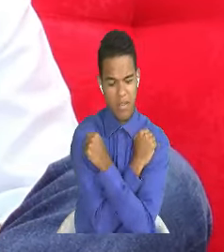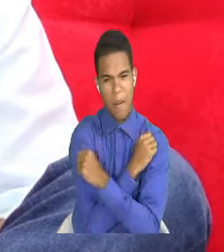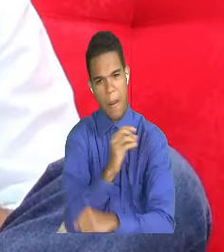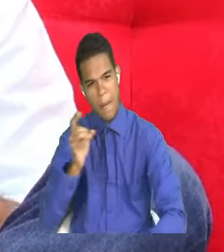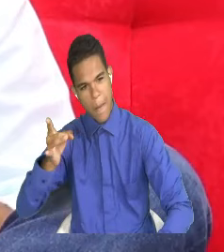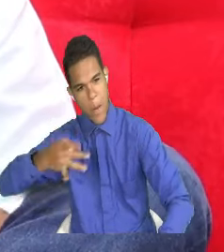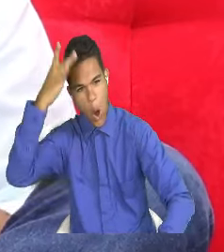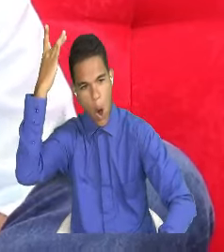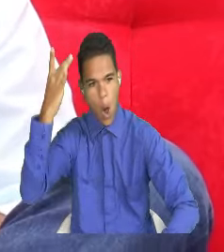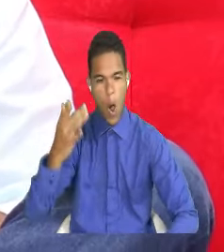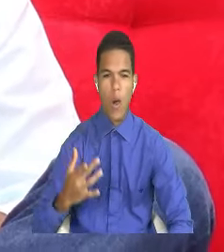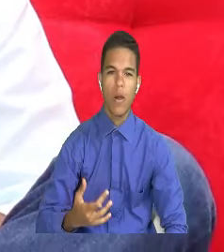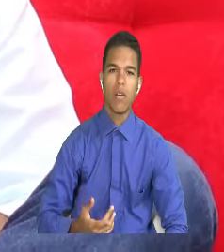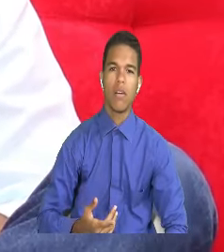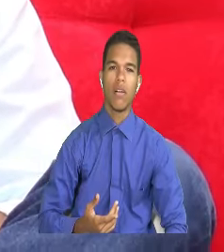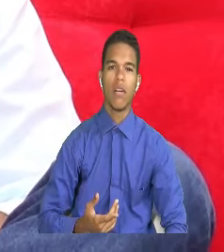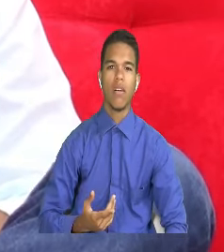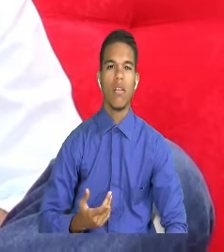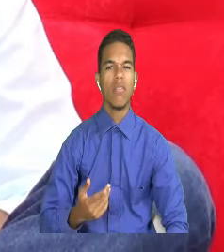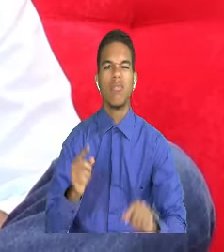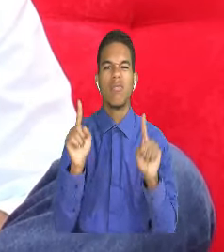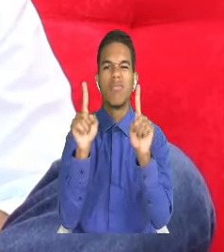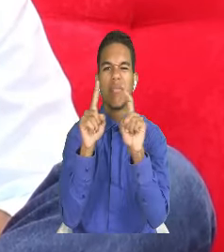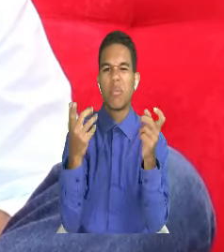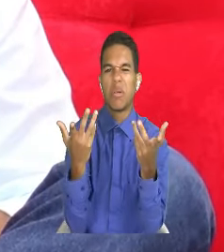Ranchera. No, ni idea.